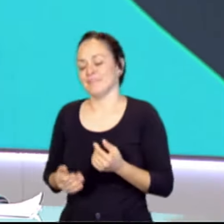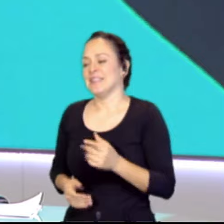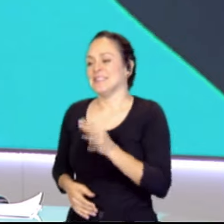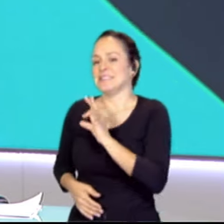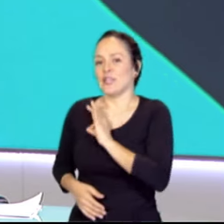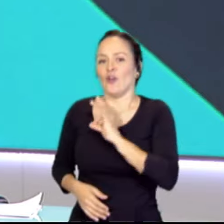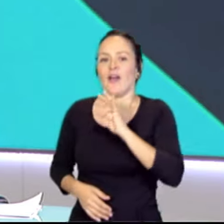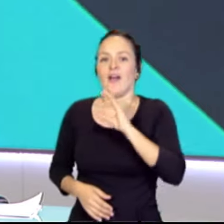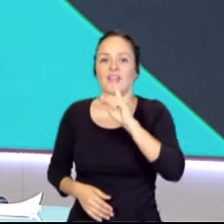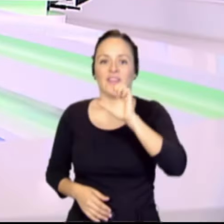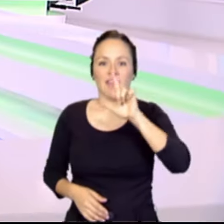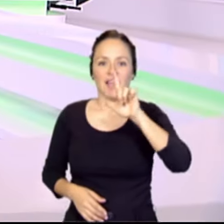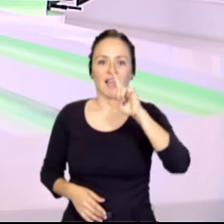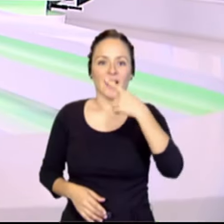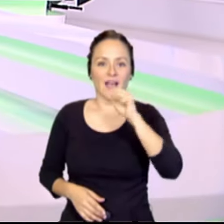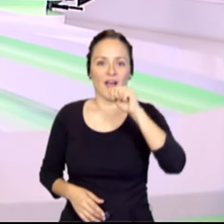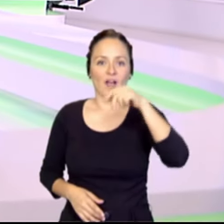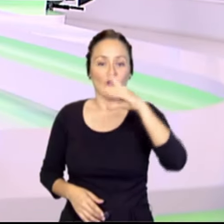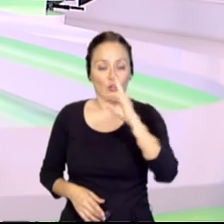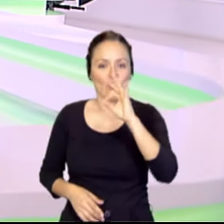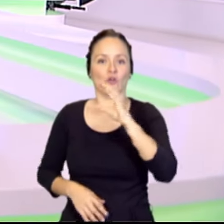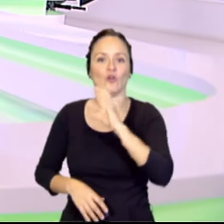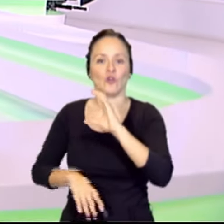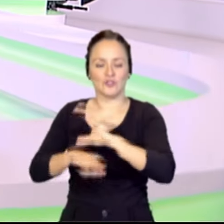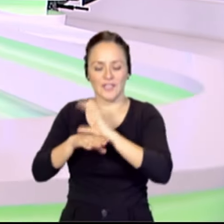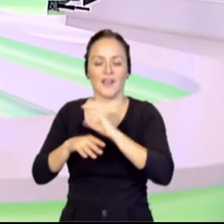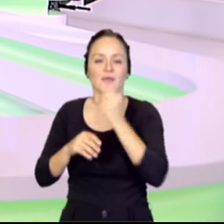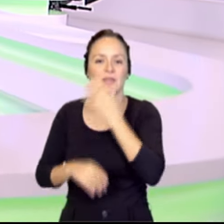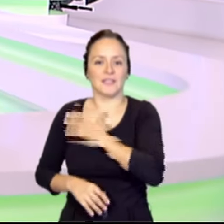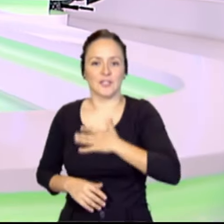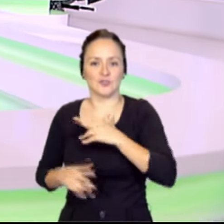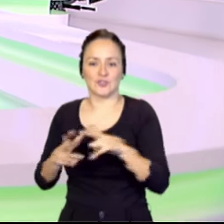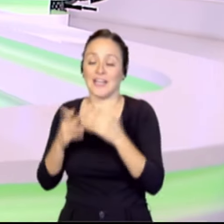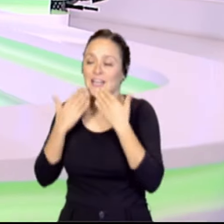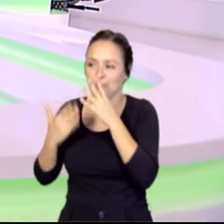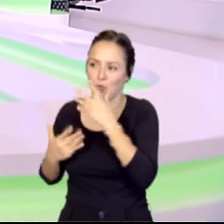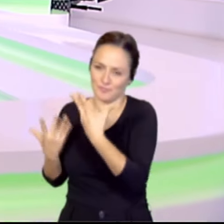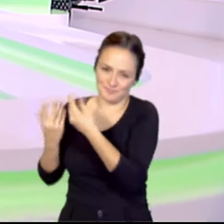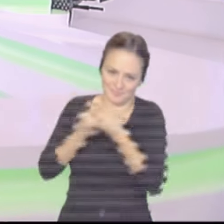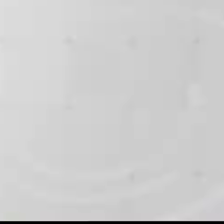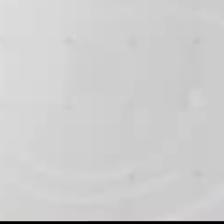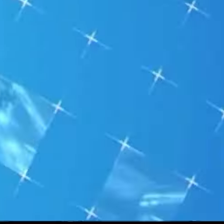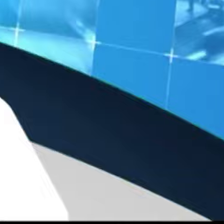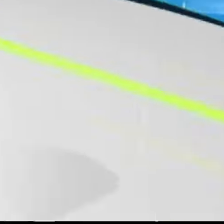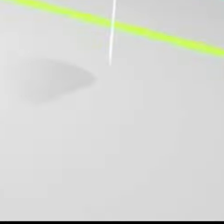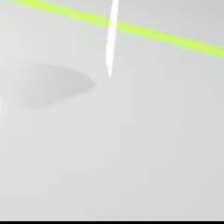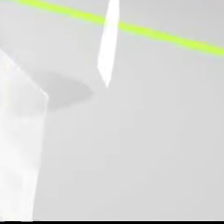bienestar social como siempre Muchas gracias por acompañarnos aquí en Buenos días Canarias feliz jornada muchas gracias a ustedes